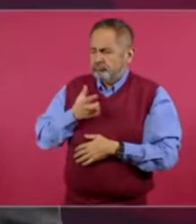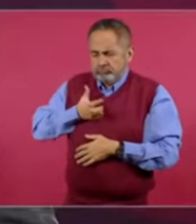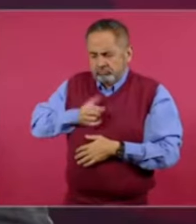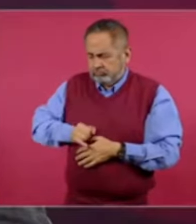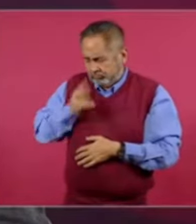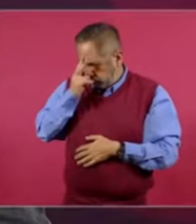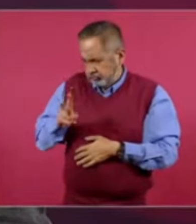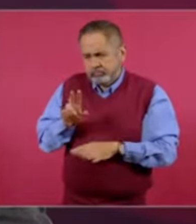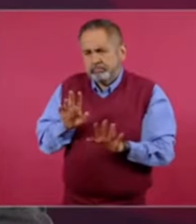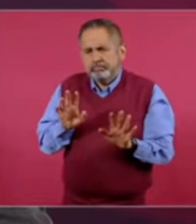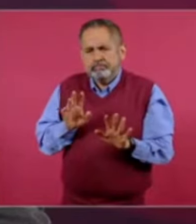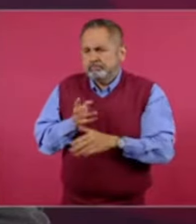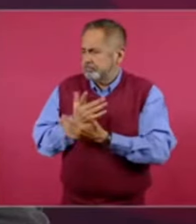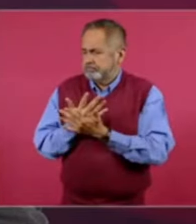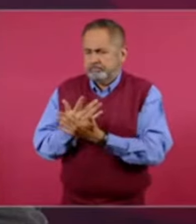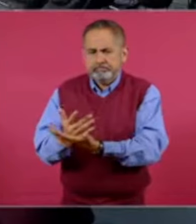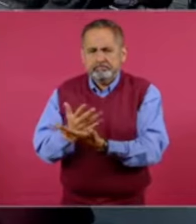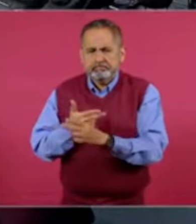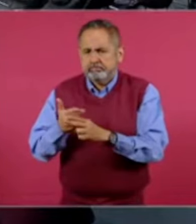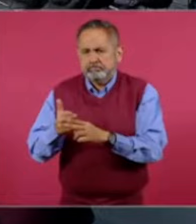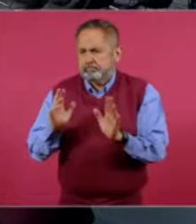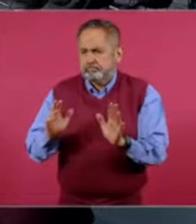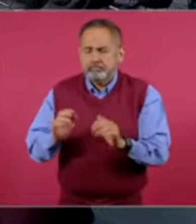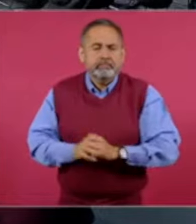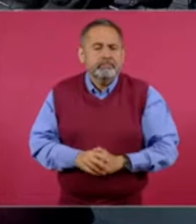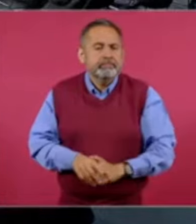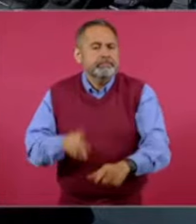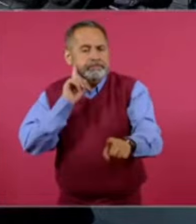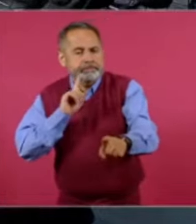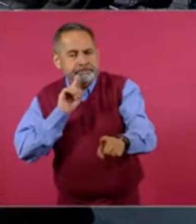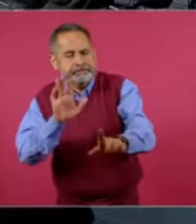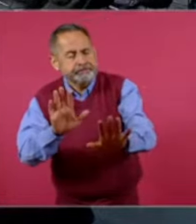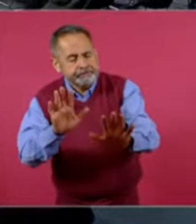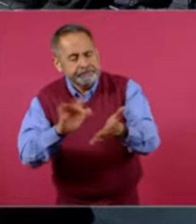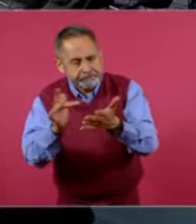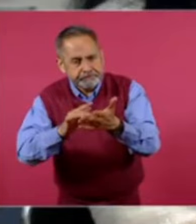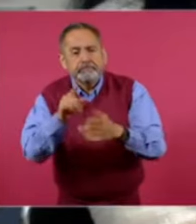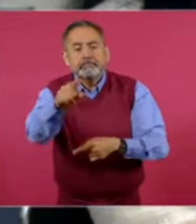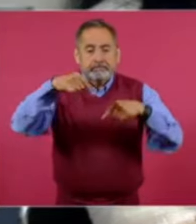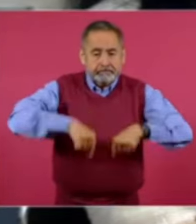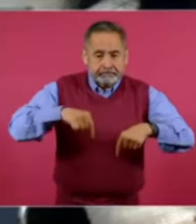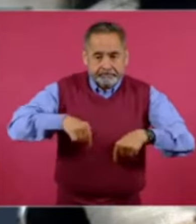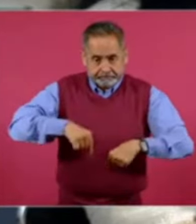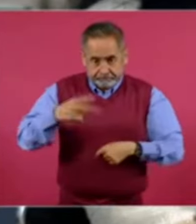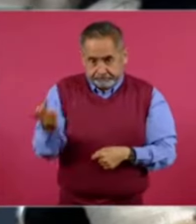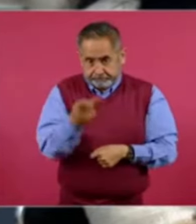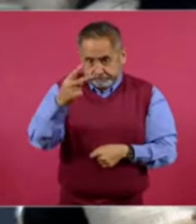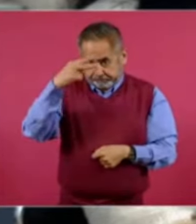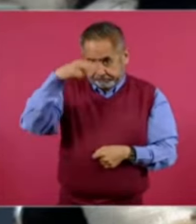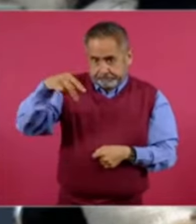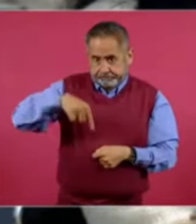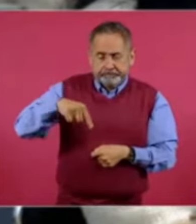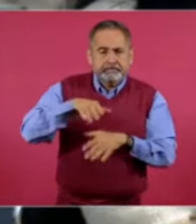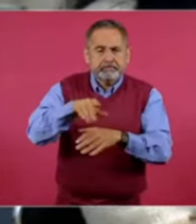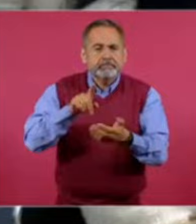postura. Bien, presidente, regresando aquí a nuestro país, preguntarle si